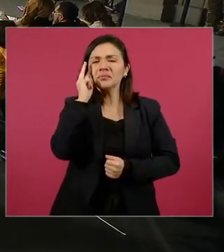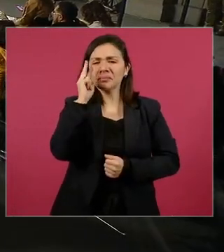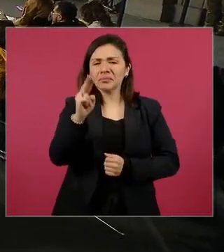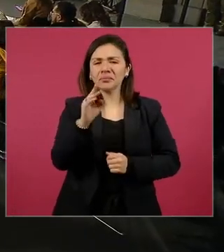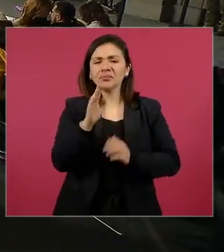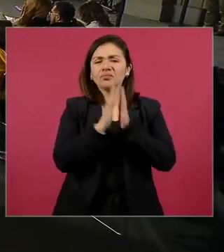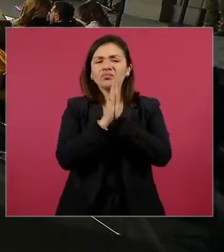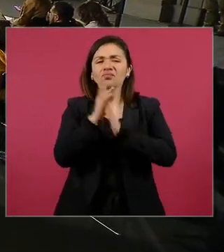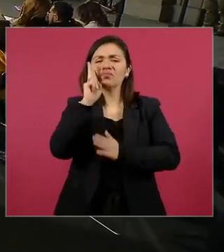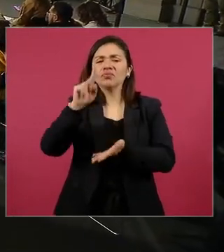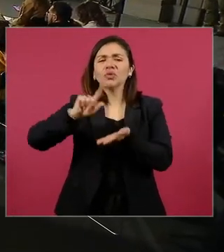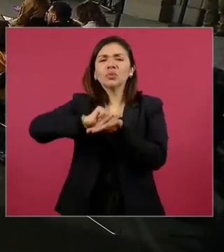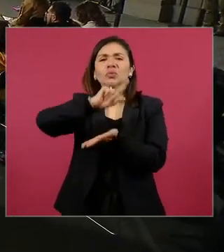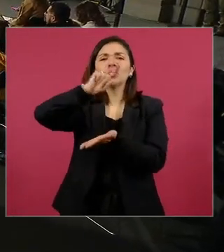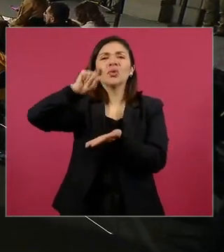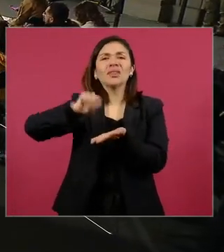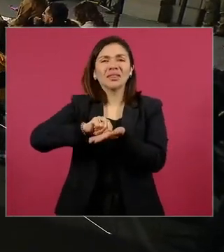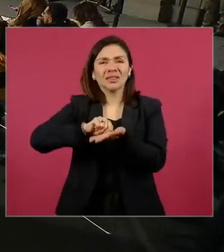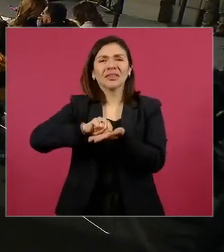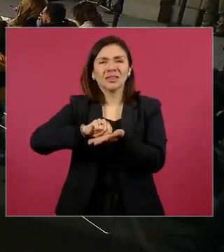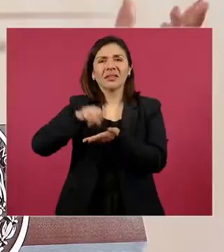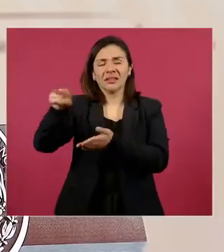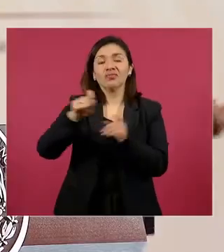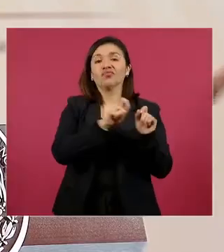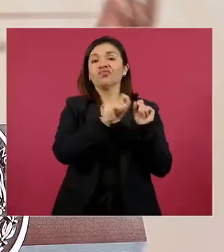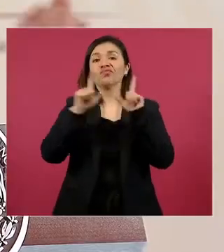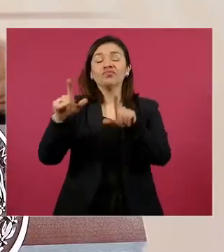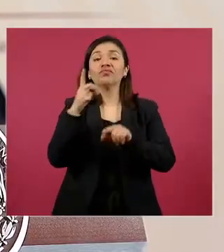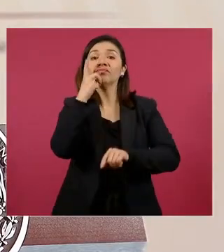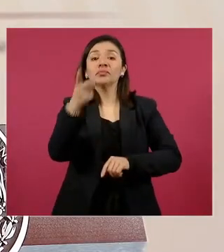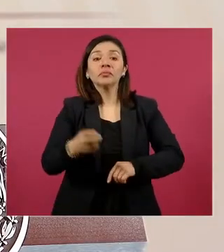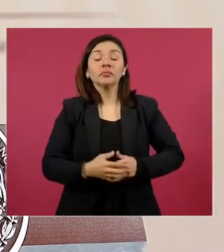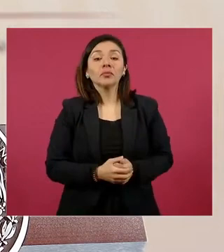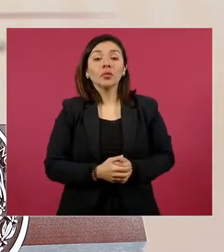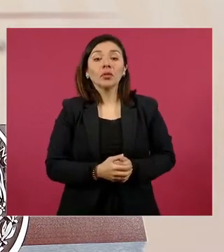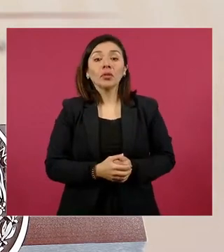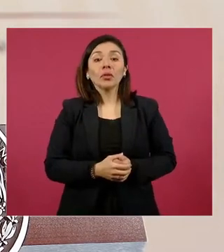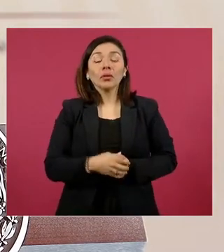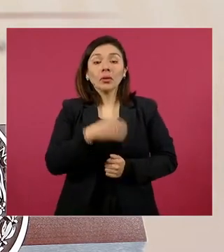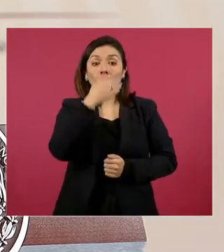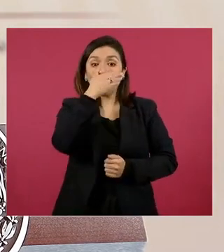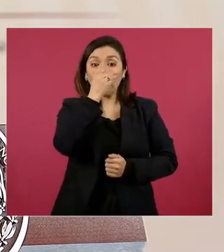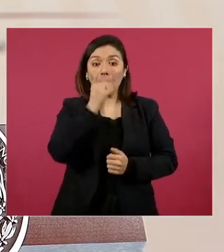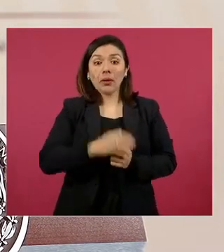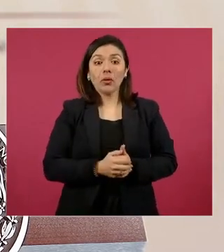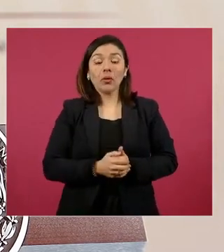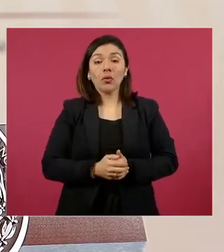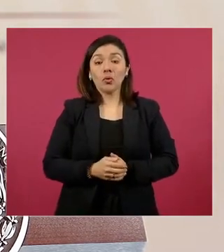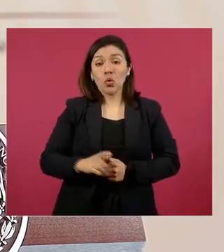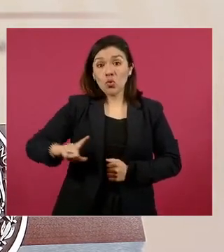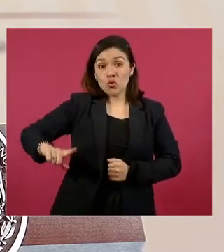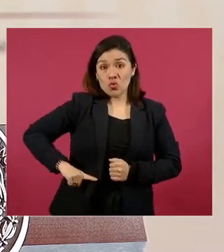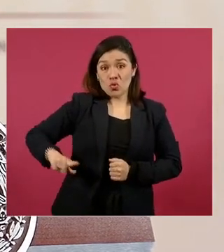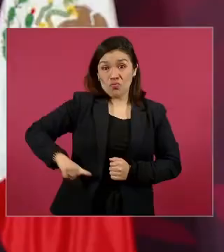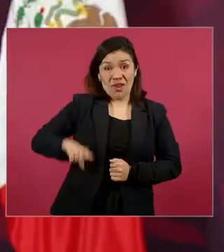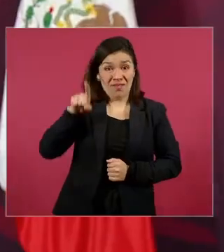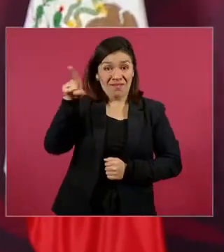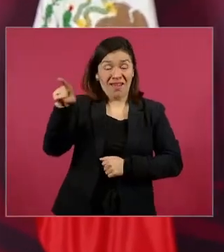buscas un tuit donde habla de que un gobierno en